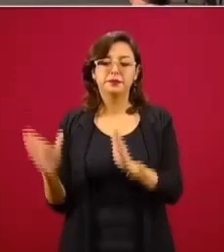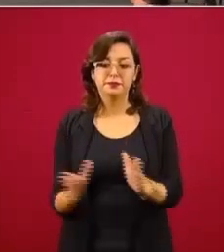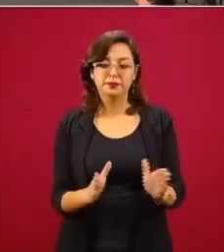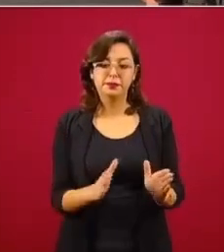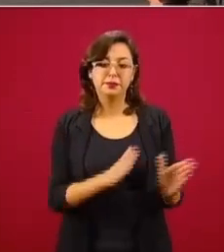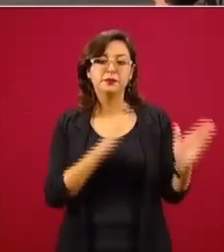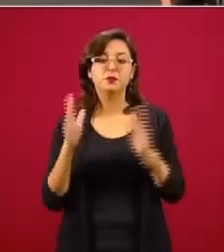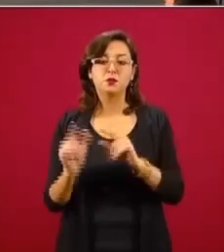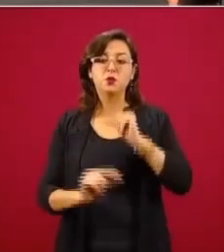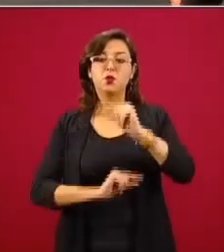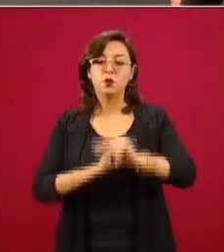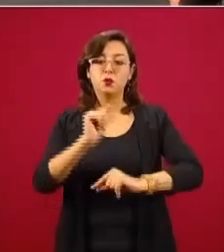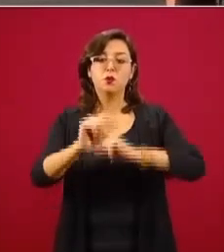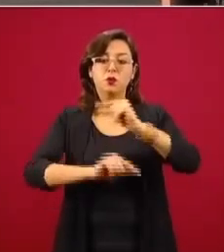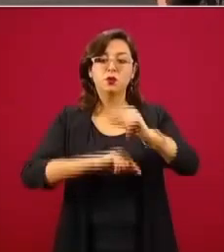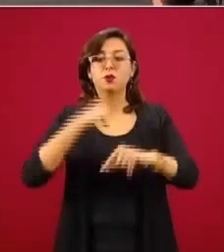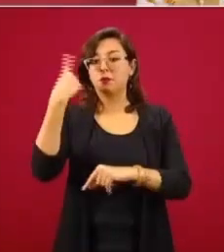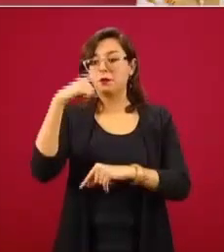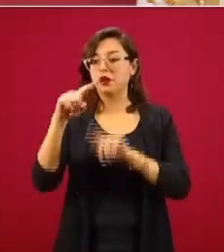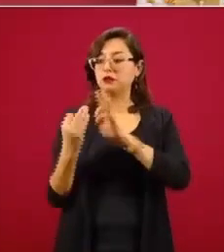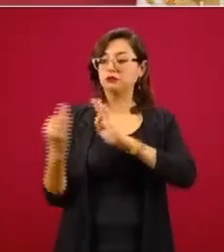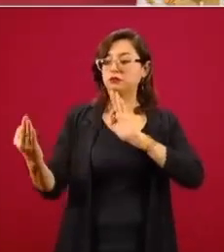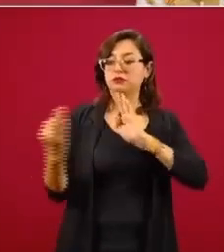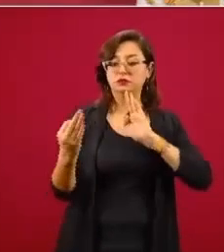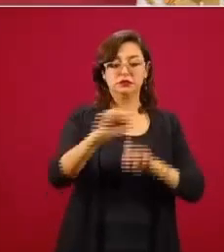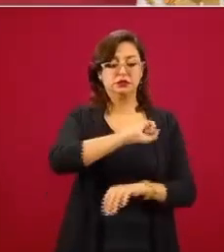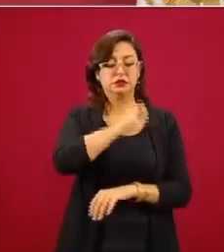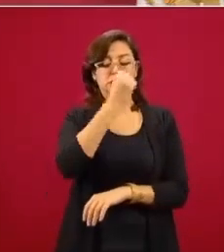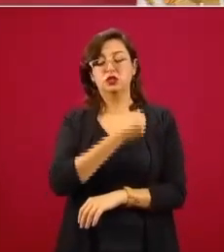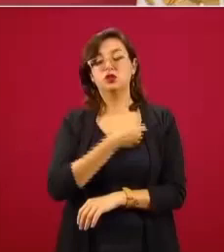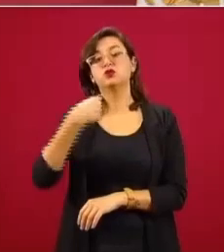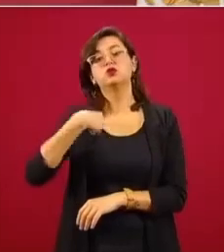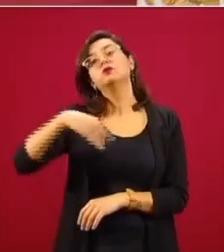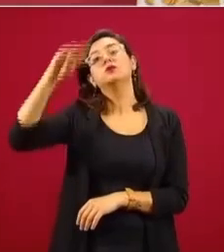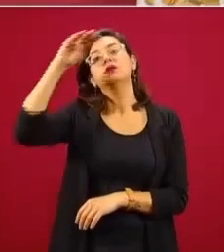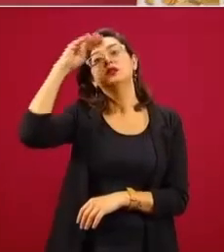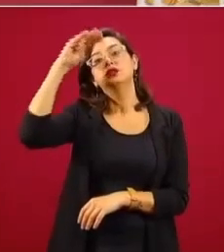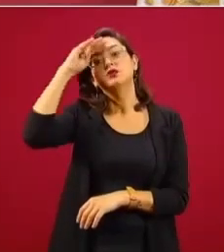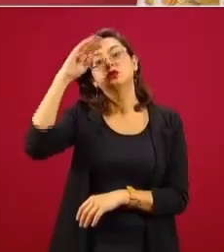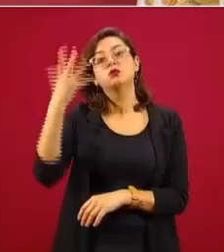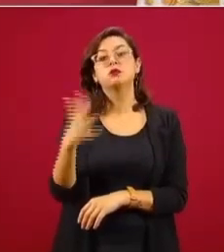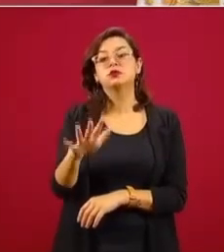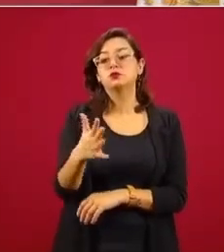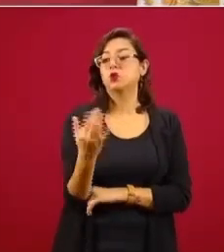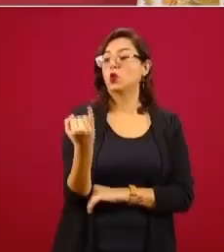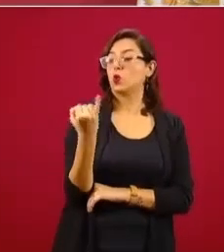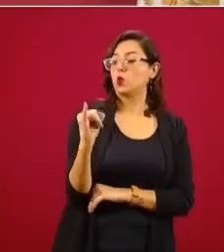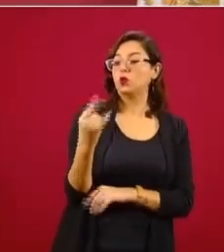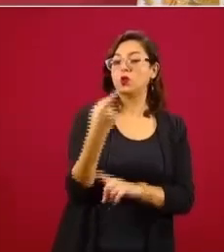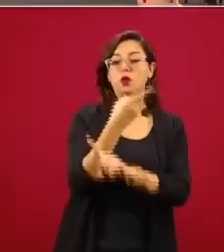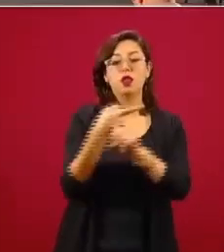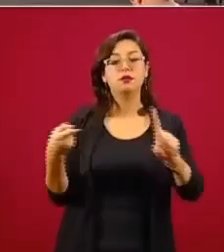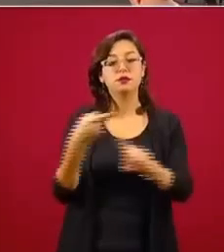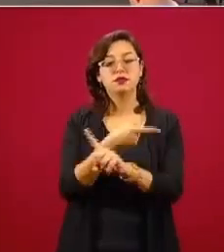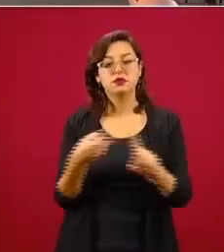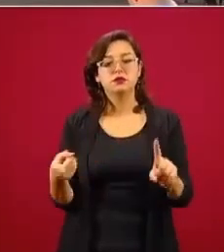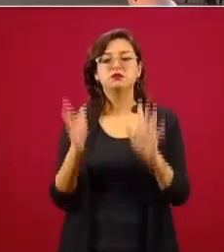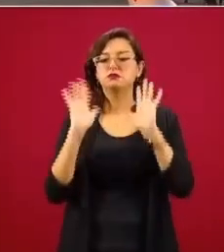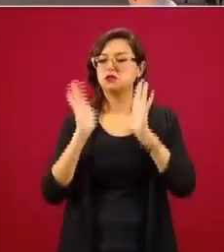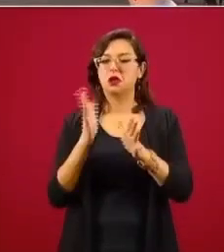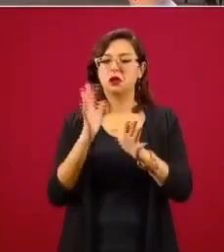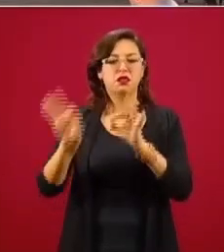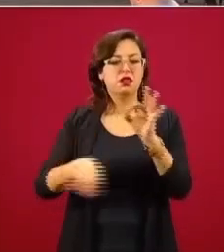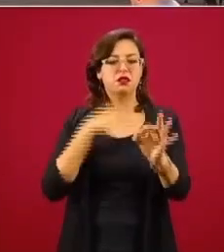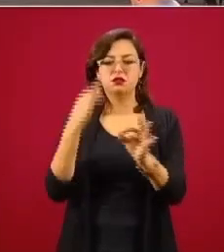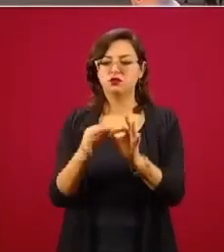que a más tardar a mediados de junio ya disfrutamos todo ese fondo